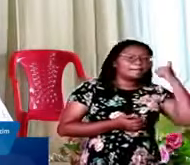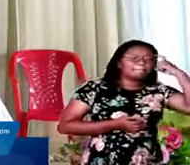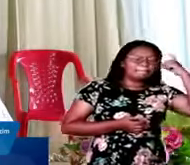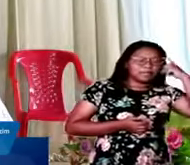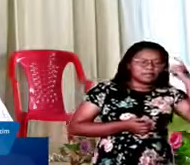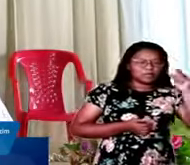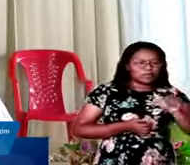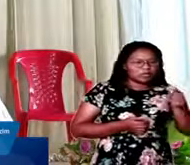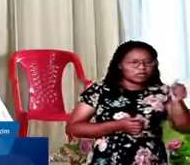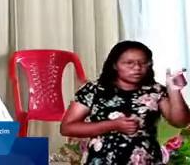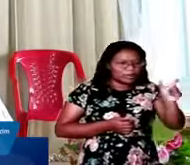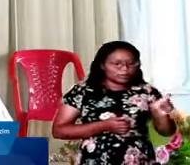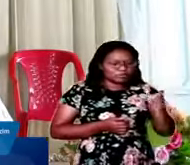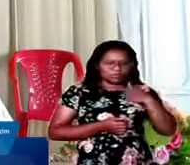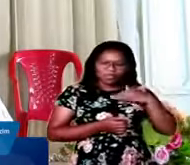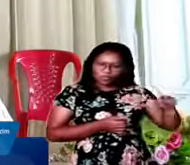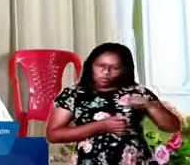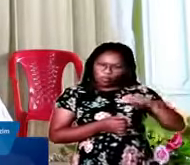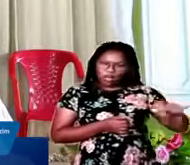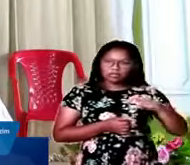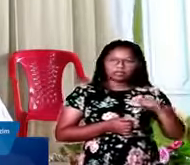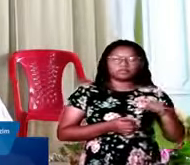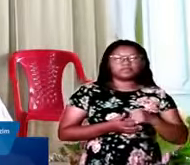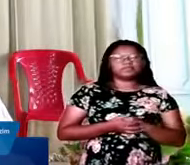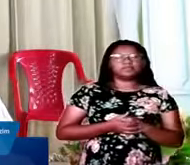ese otro es otro yo.